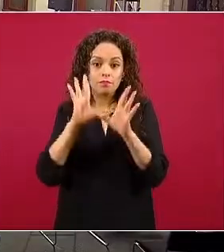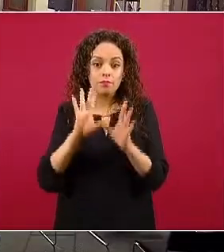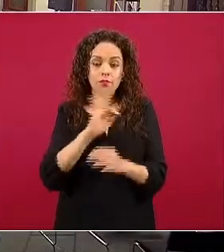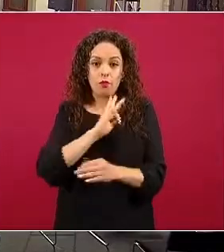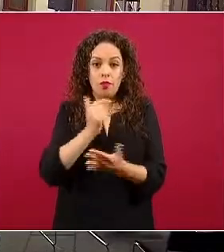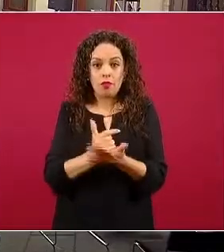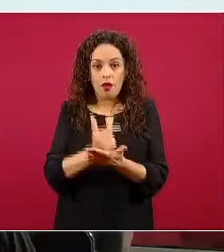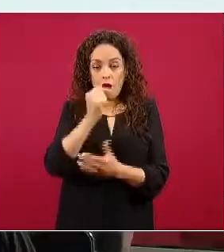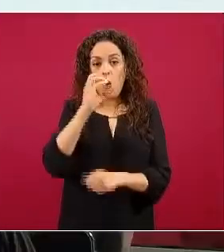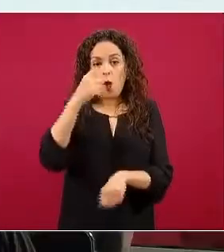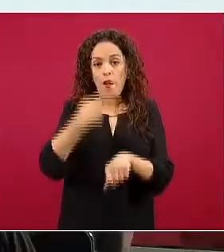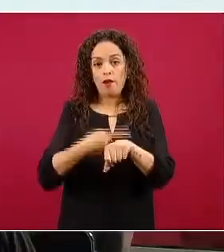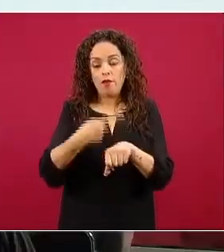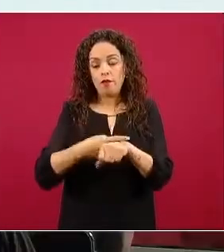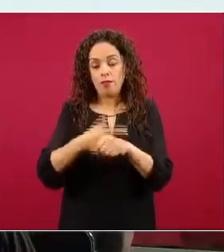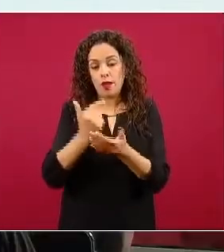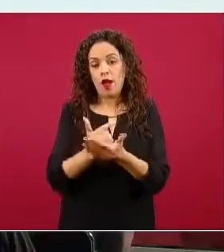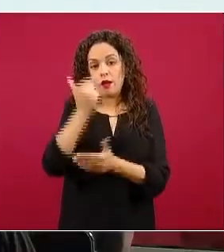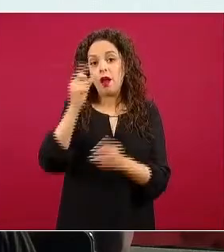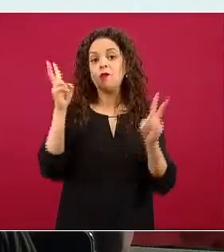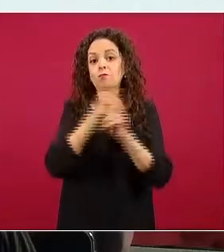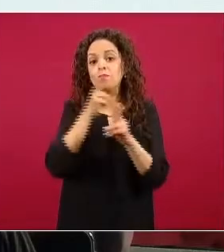enfermedad respiratoria aguda.